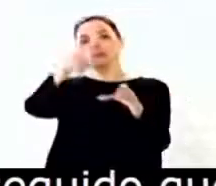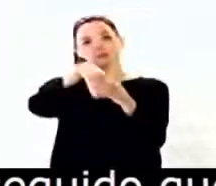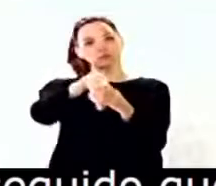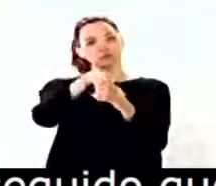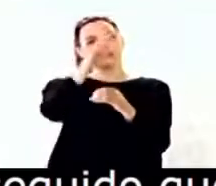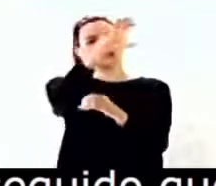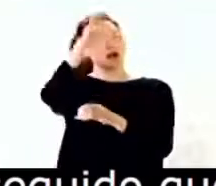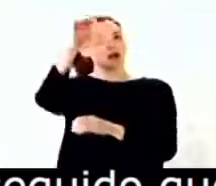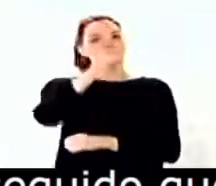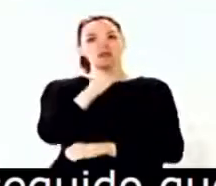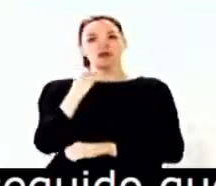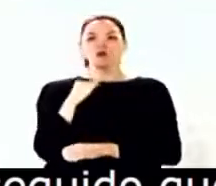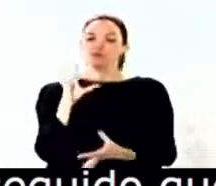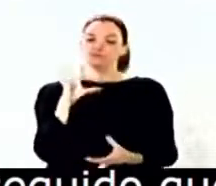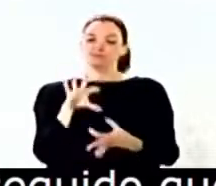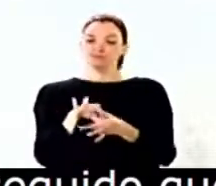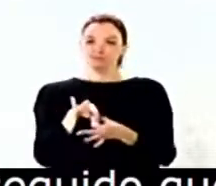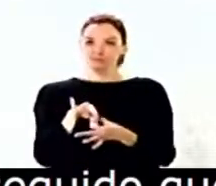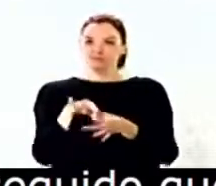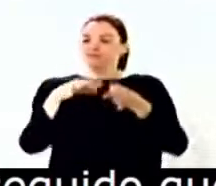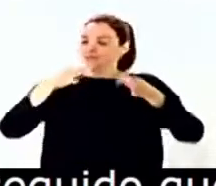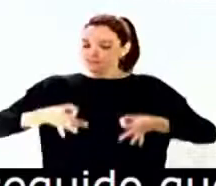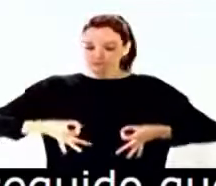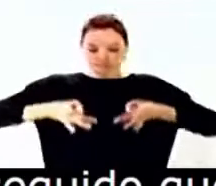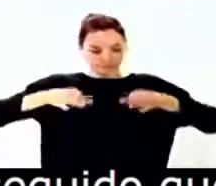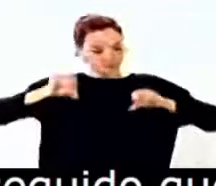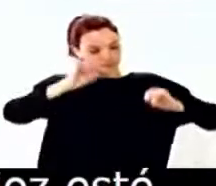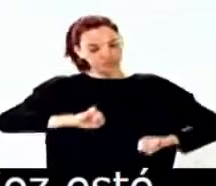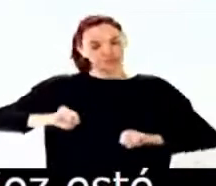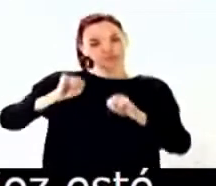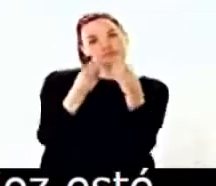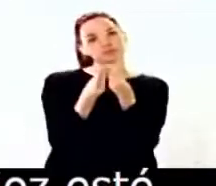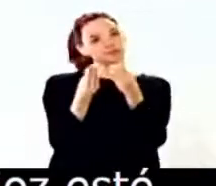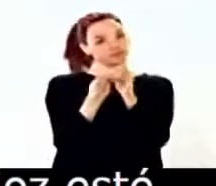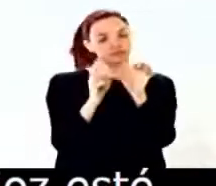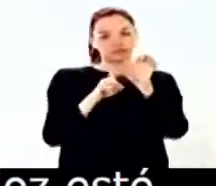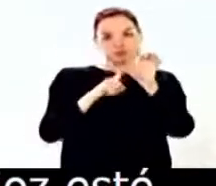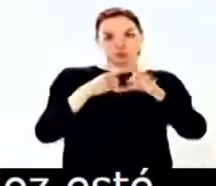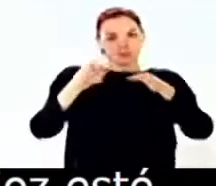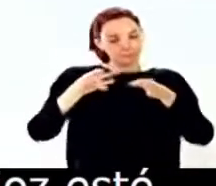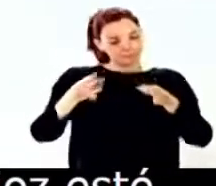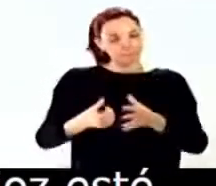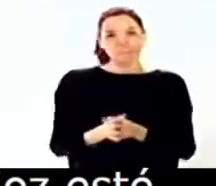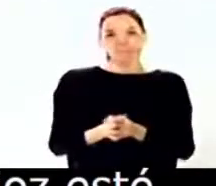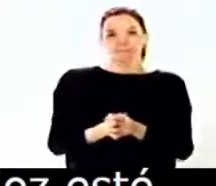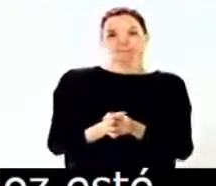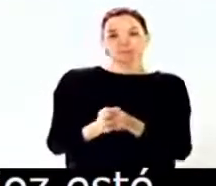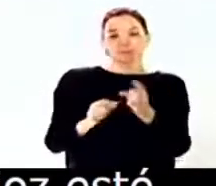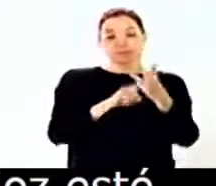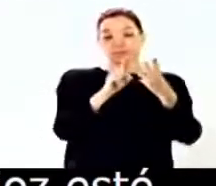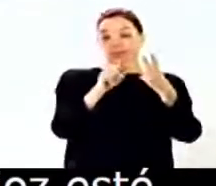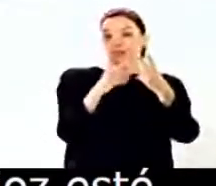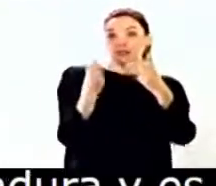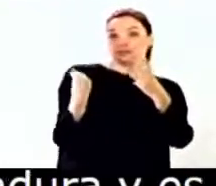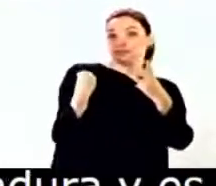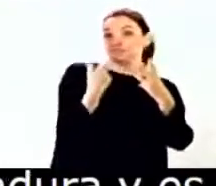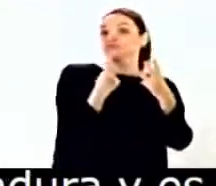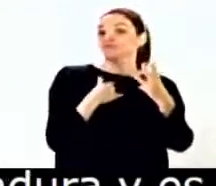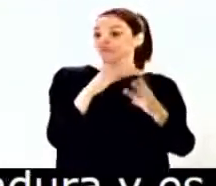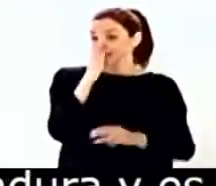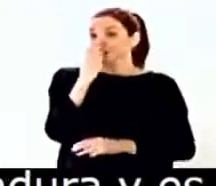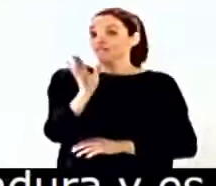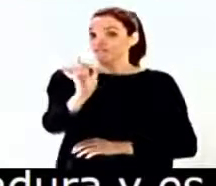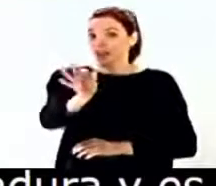Extremadura. Y eso es lo que va a defender siempre la Junta de Extremadura. Y con respecto a lo que me decía, efectivamente fue